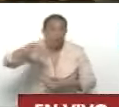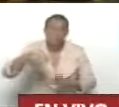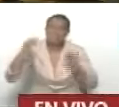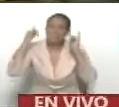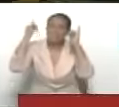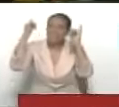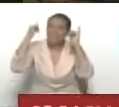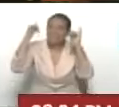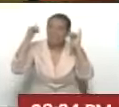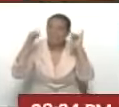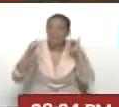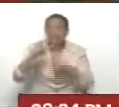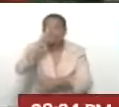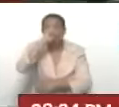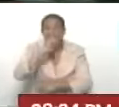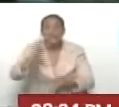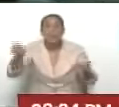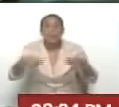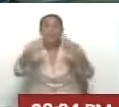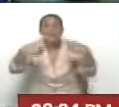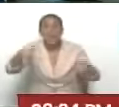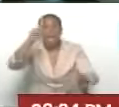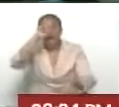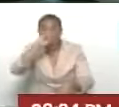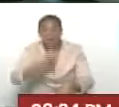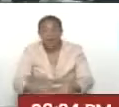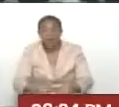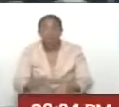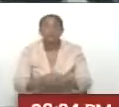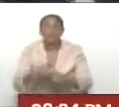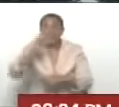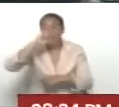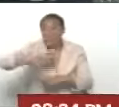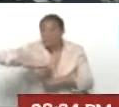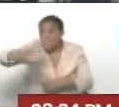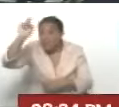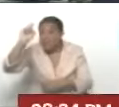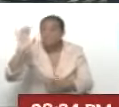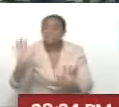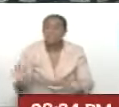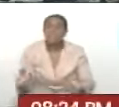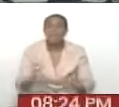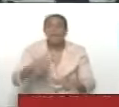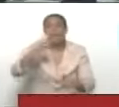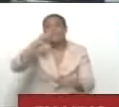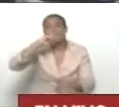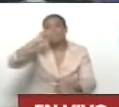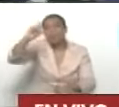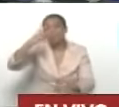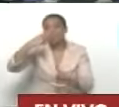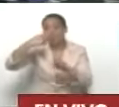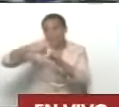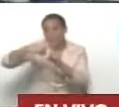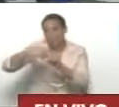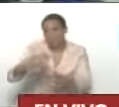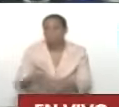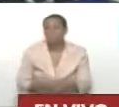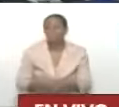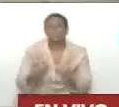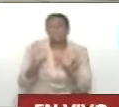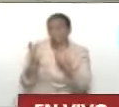celebrar este año de cumpleaños o este año de aniversario en el Maduro Más, con,